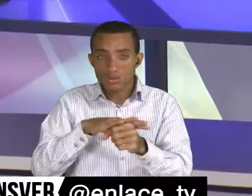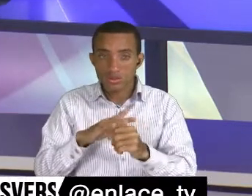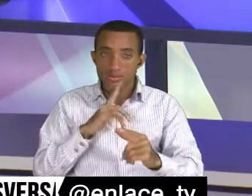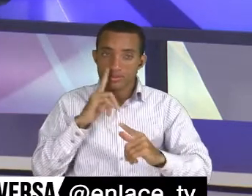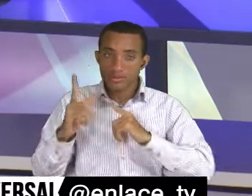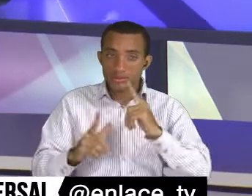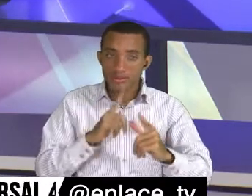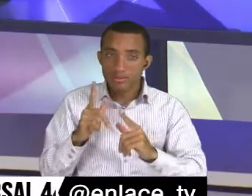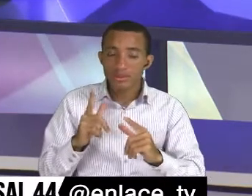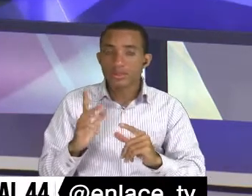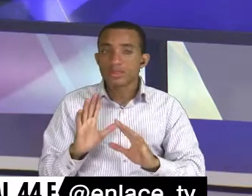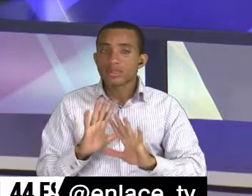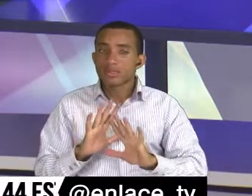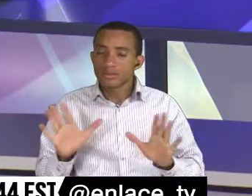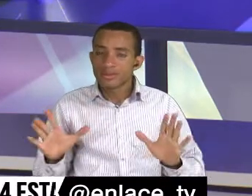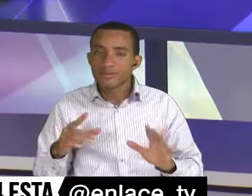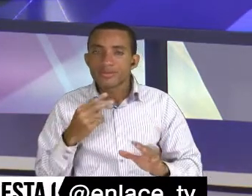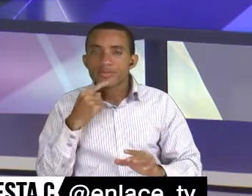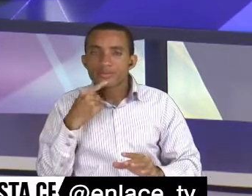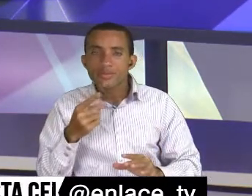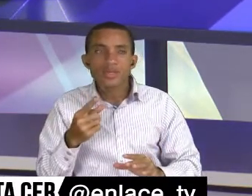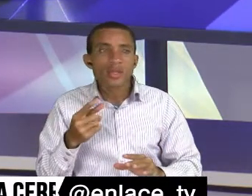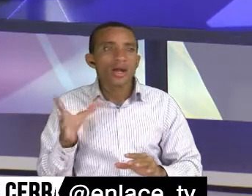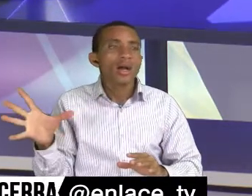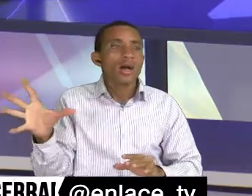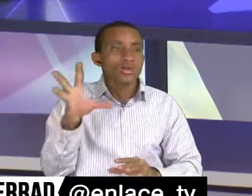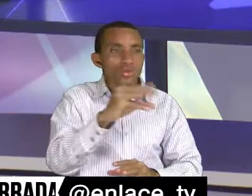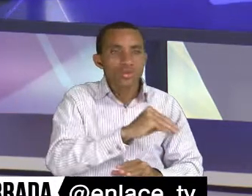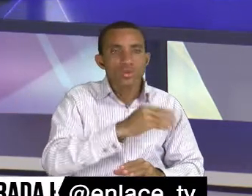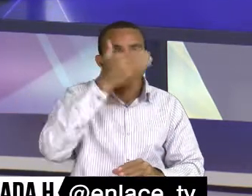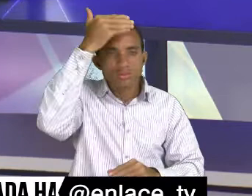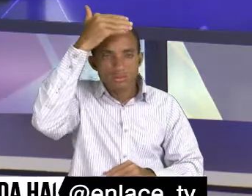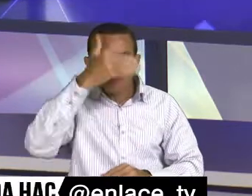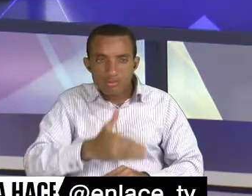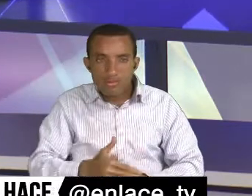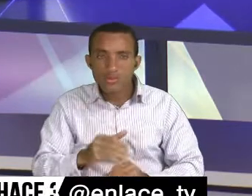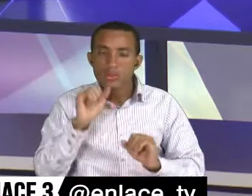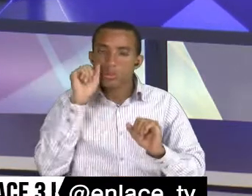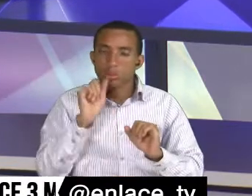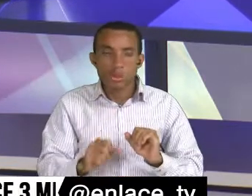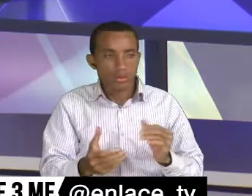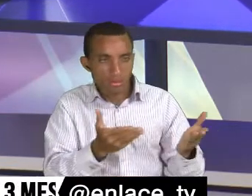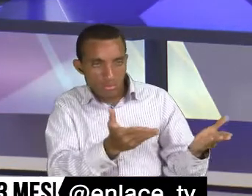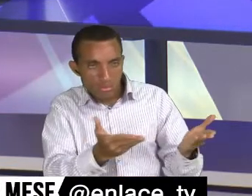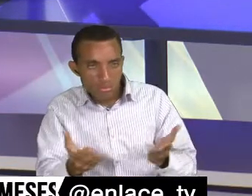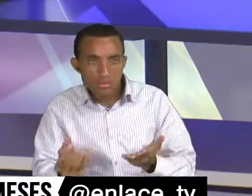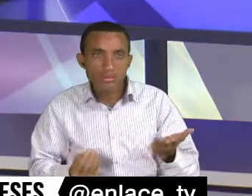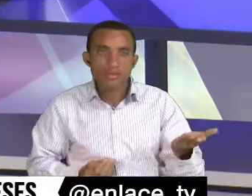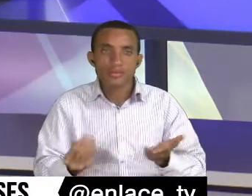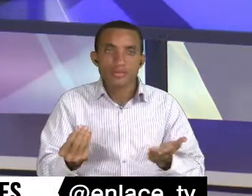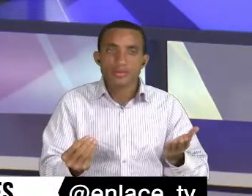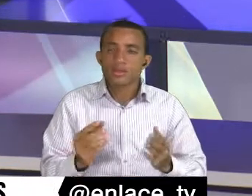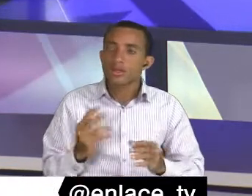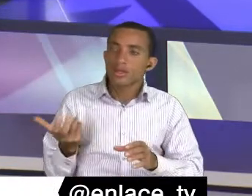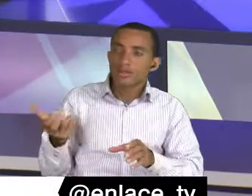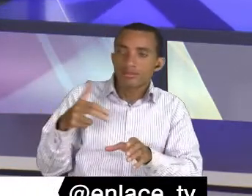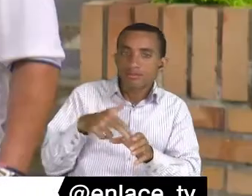público para que presten de manera óptima este servicio a los estudiantes de los colegios que utilizan las busetas para llegar a sus